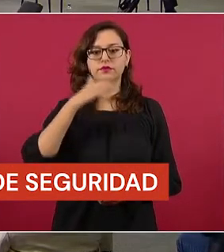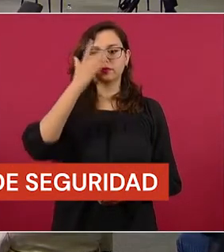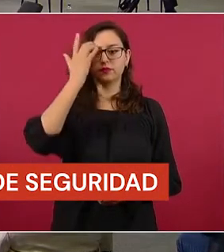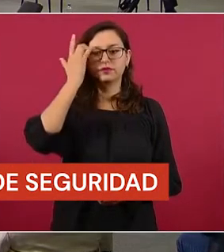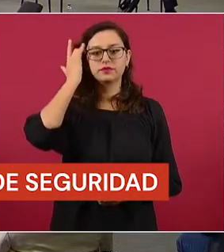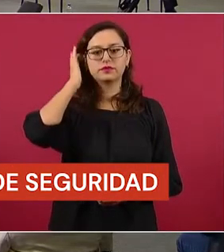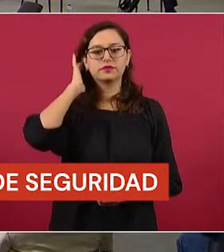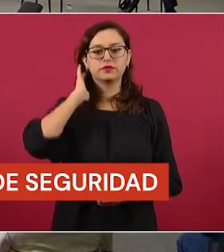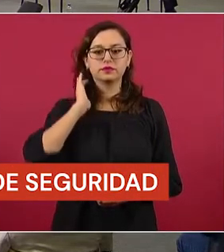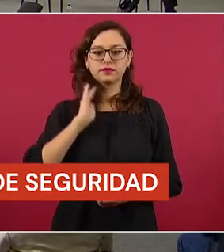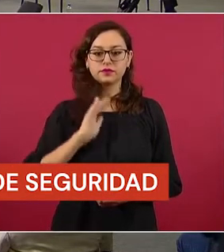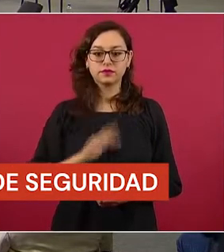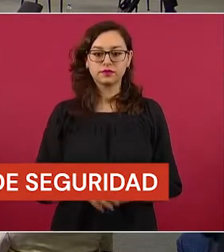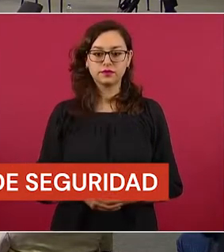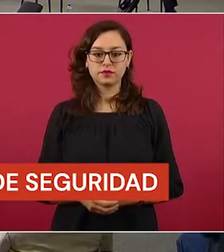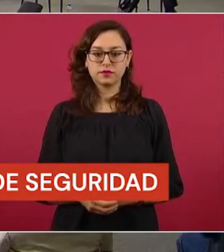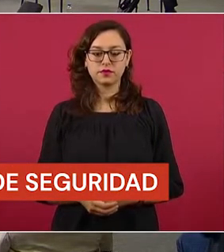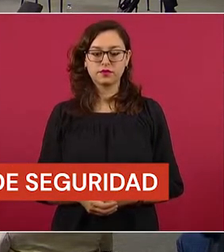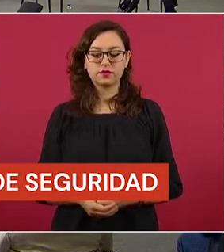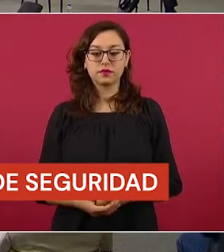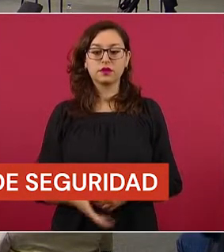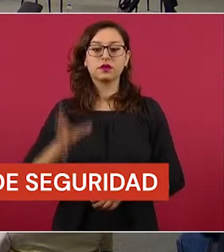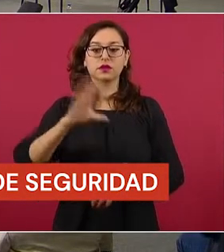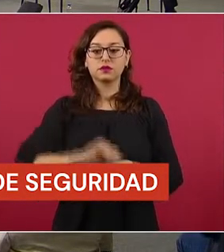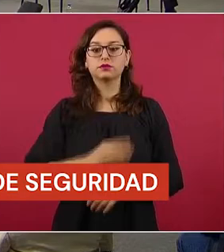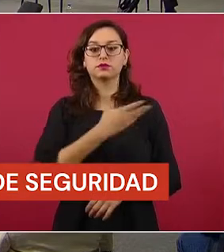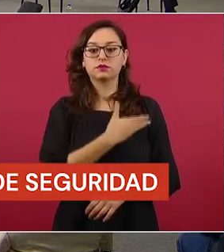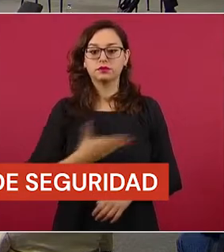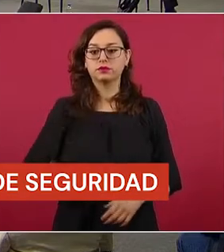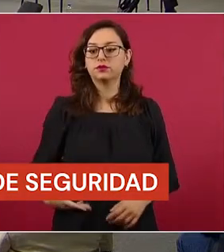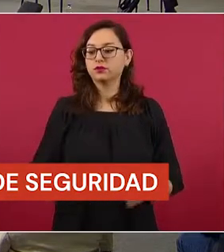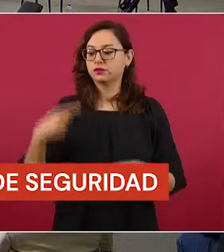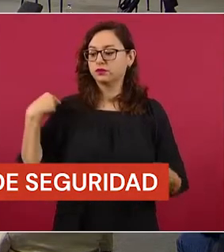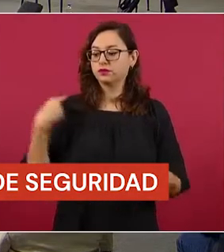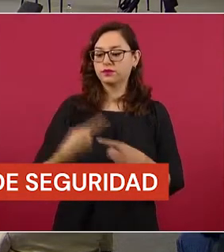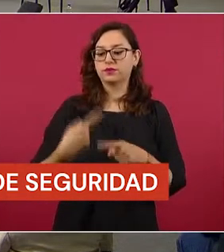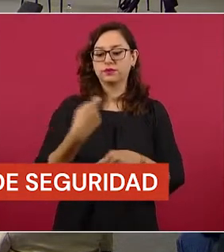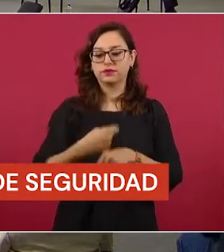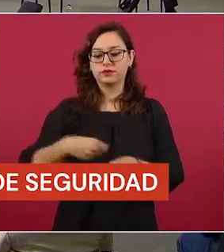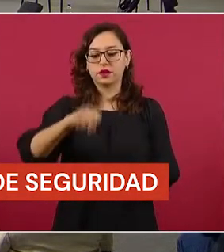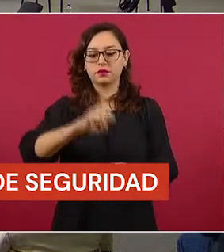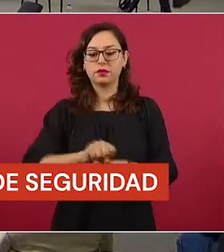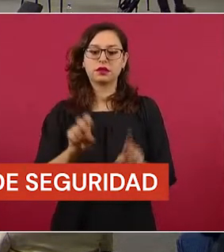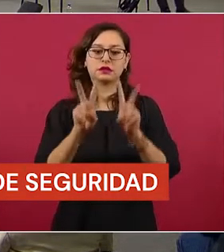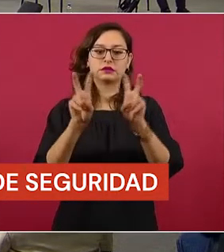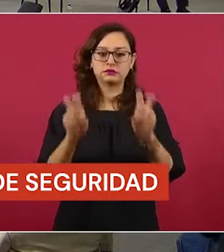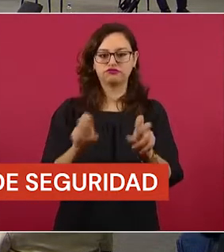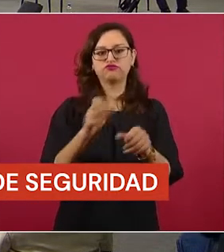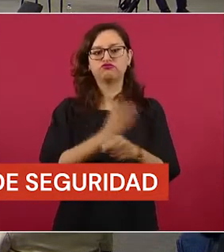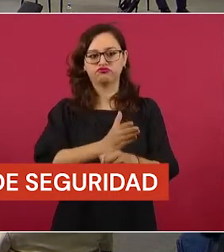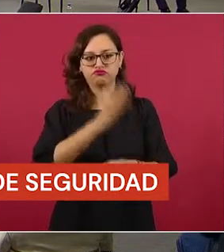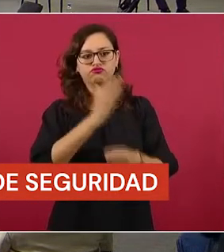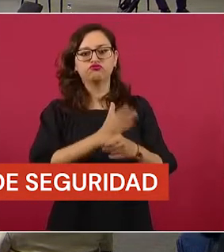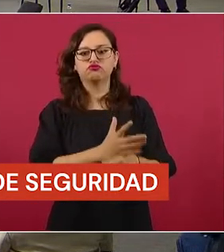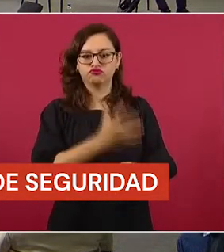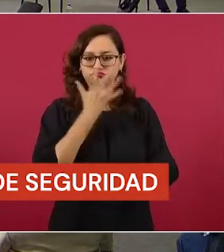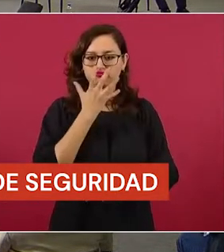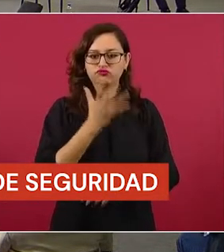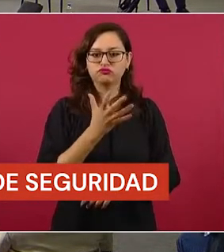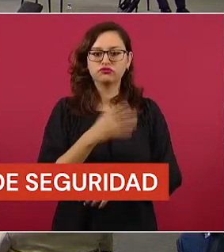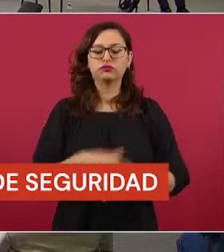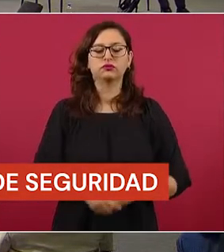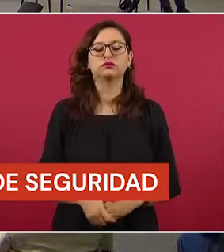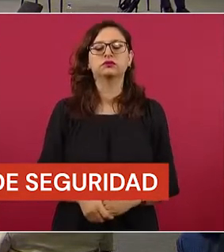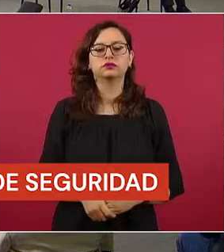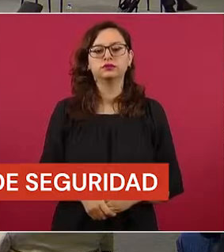Con su permiso, señor presidente, vamos a presentar el informe semanal Cero Impunidad, donde participan el